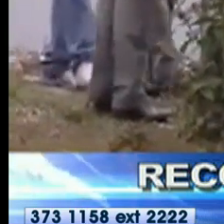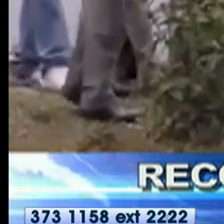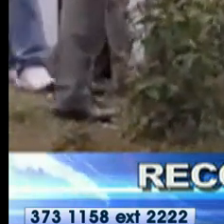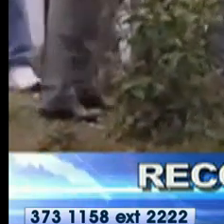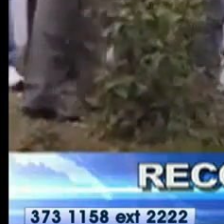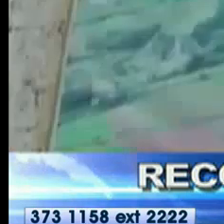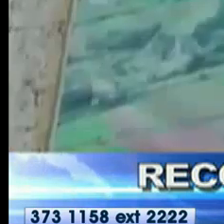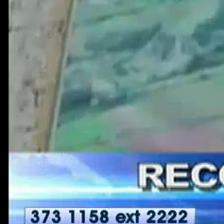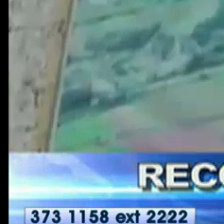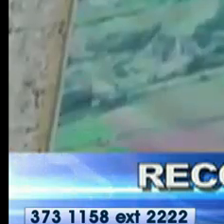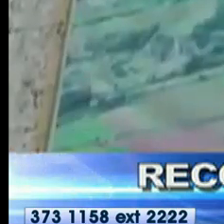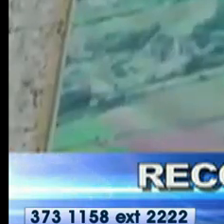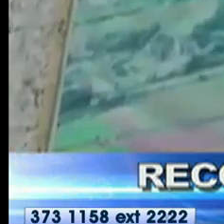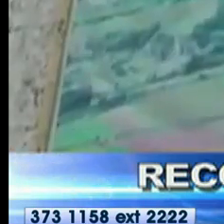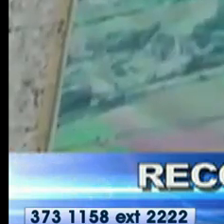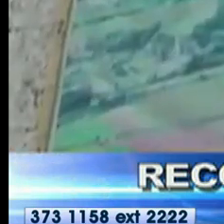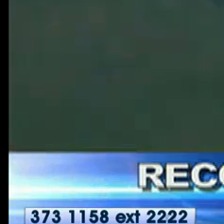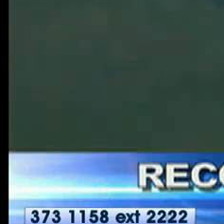muerte de la joven